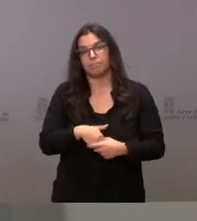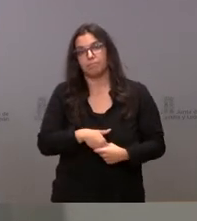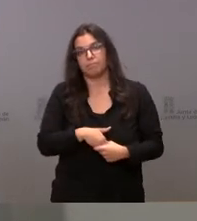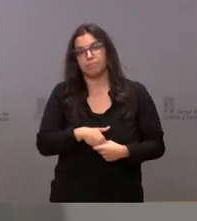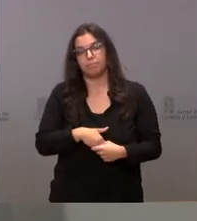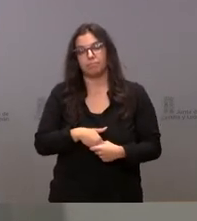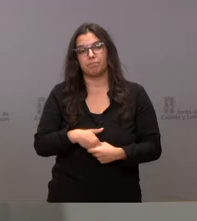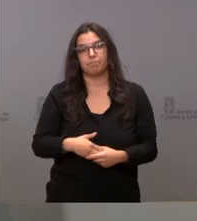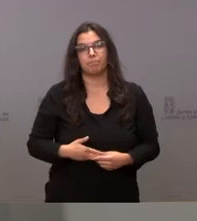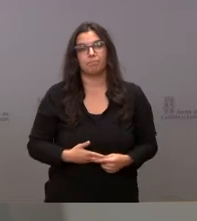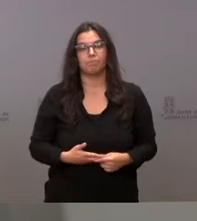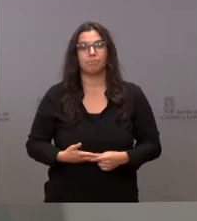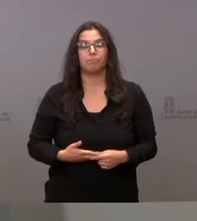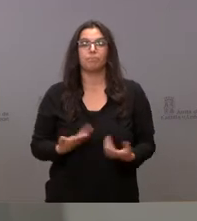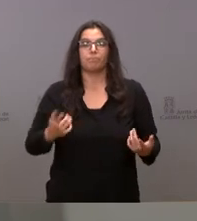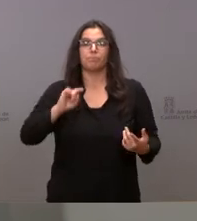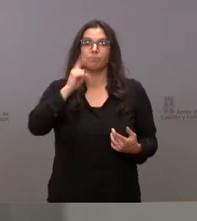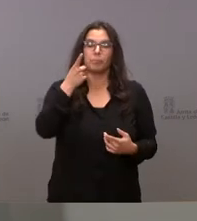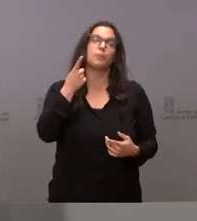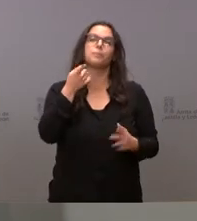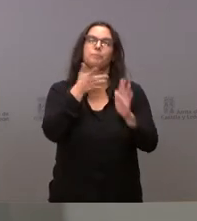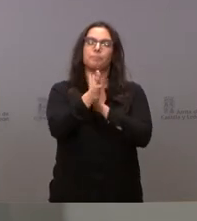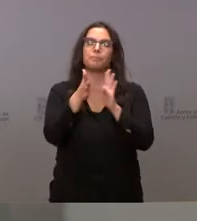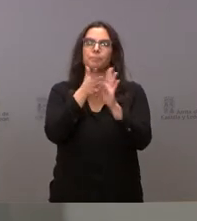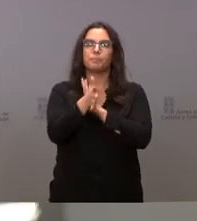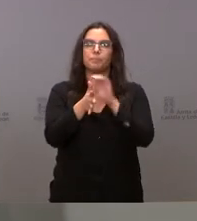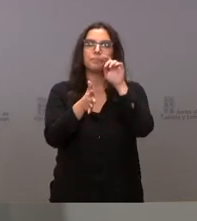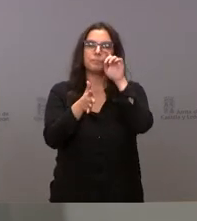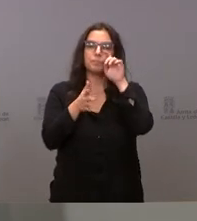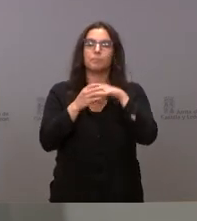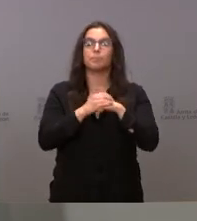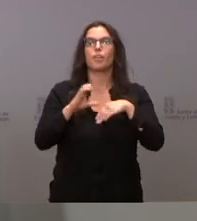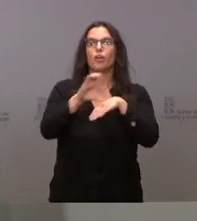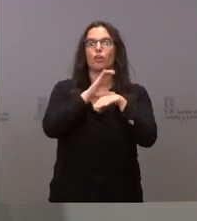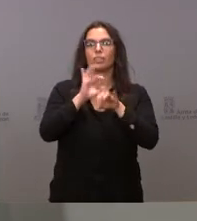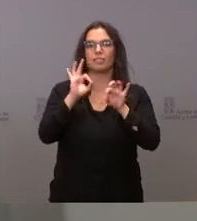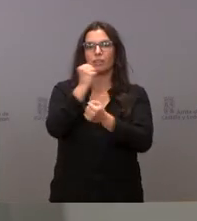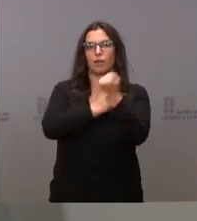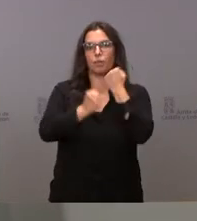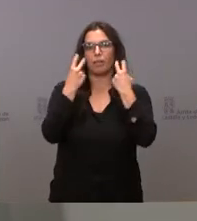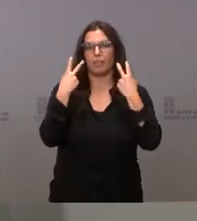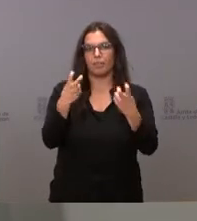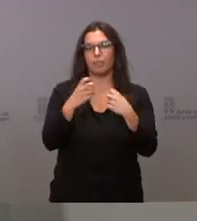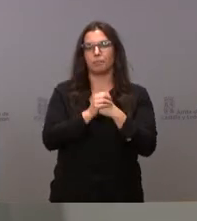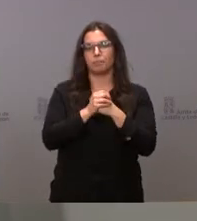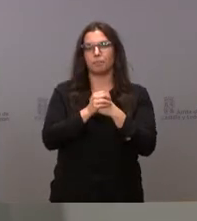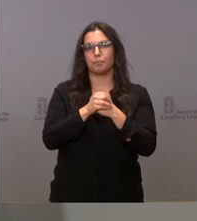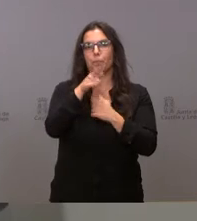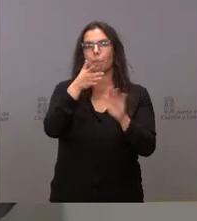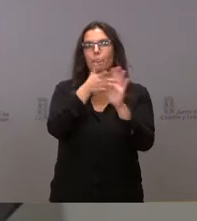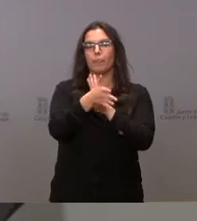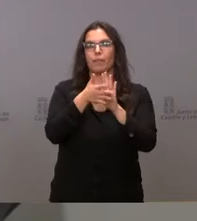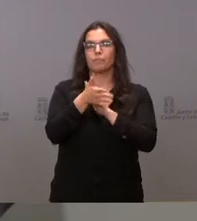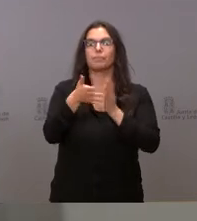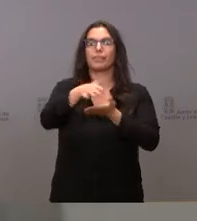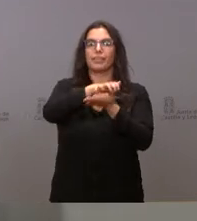la exposición y pasamos en primer lugar a la Consejería de Economía y Hacienda, que comunica el informe